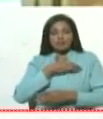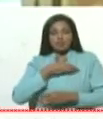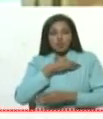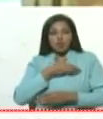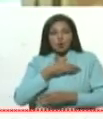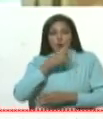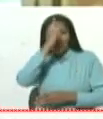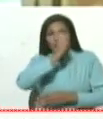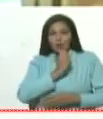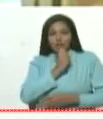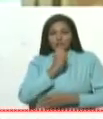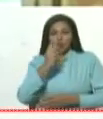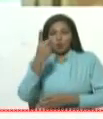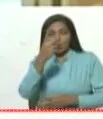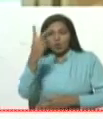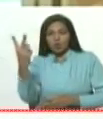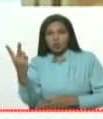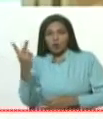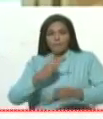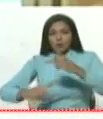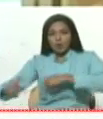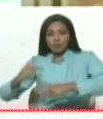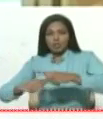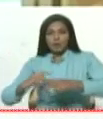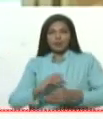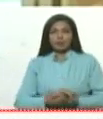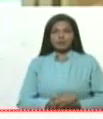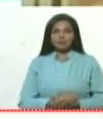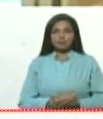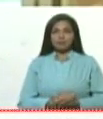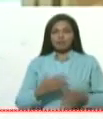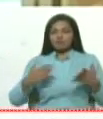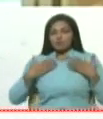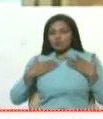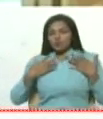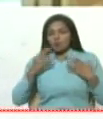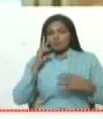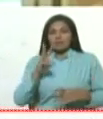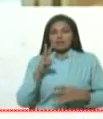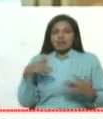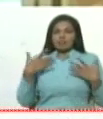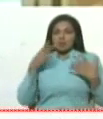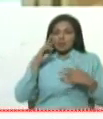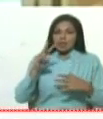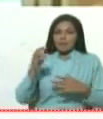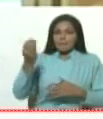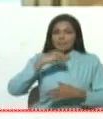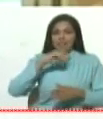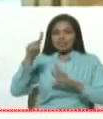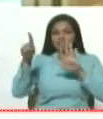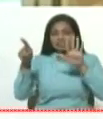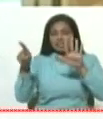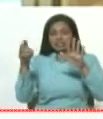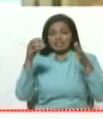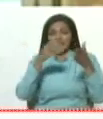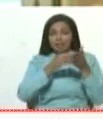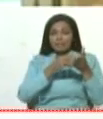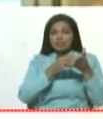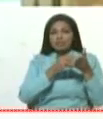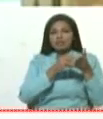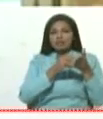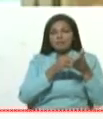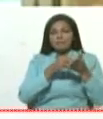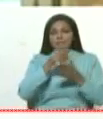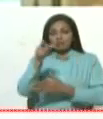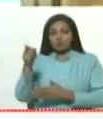a la misión Robinson 2 productiva. Disfruté del evento. Más de 60.000 compatriotas se graduaron